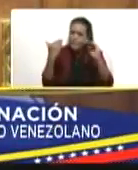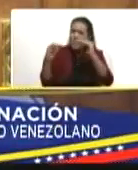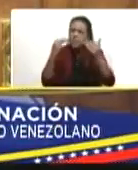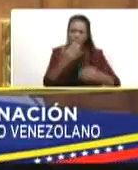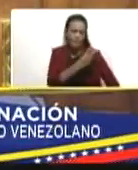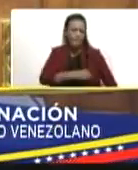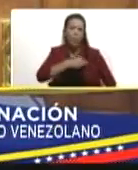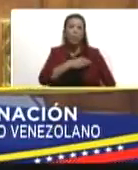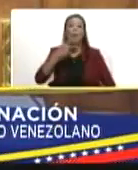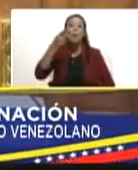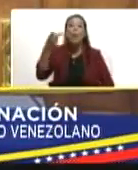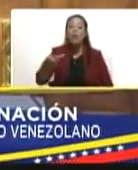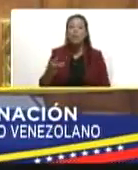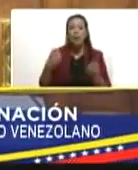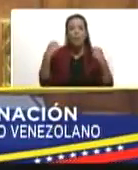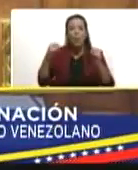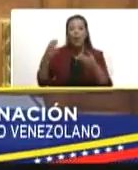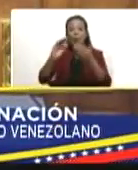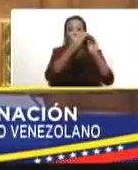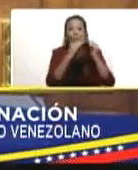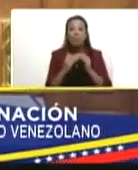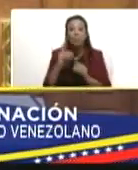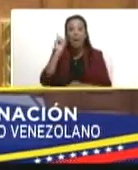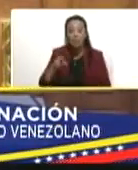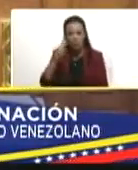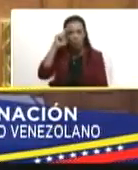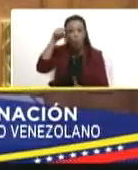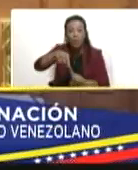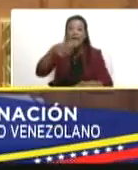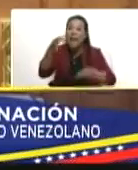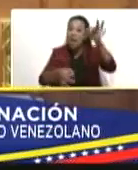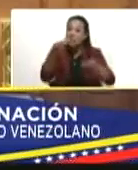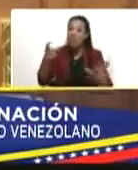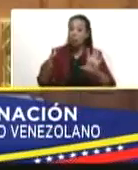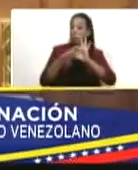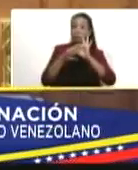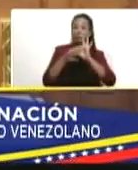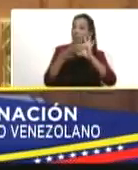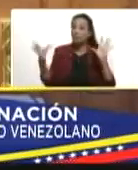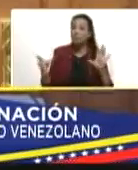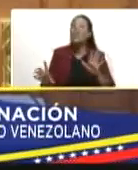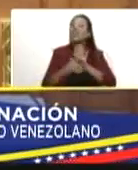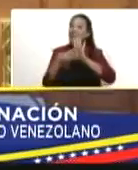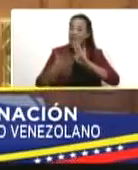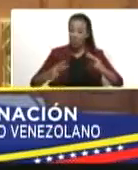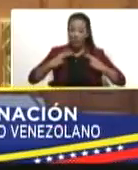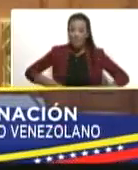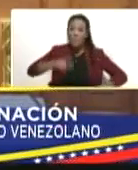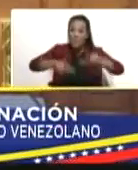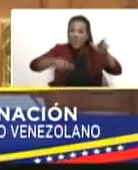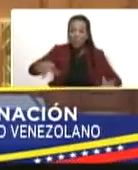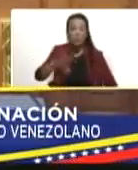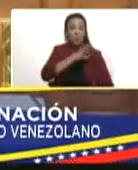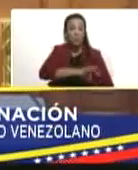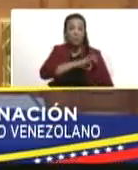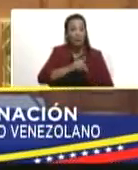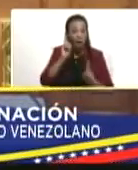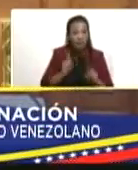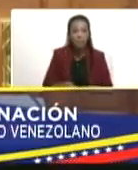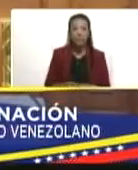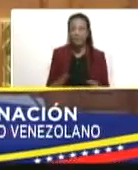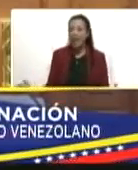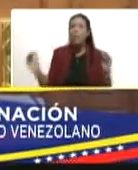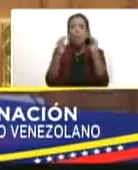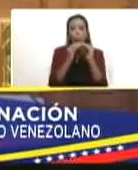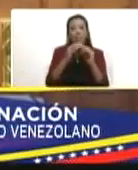práctica política y popular y como concepto jurídico inseparable de los Derechos individuales y sociales de la